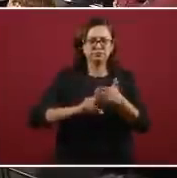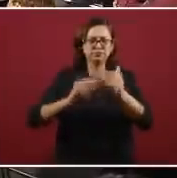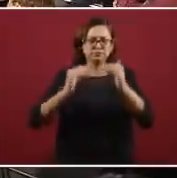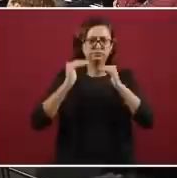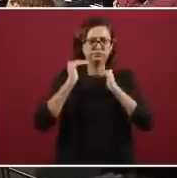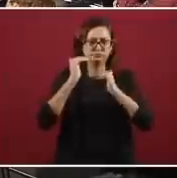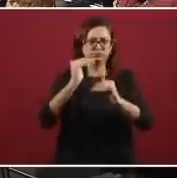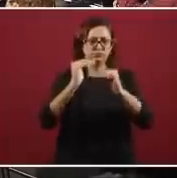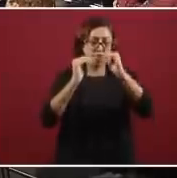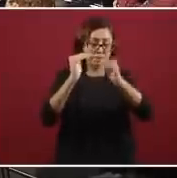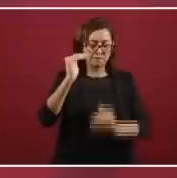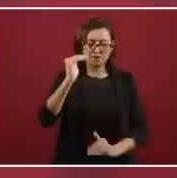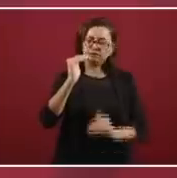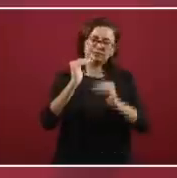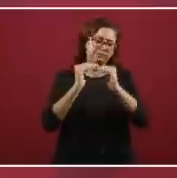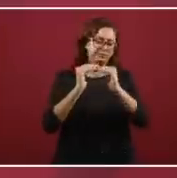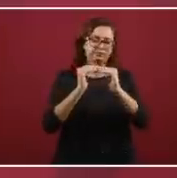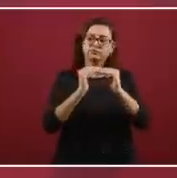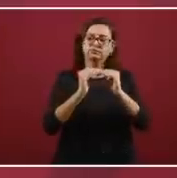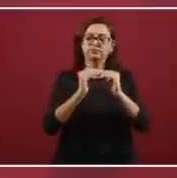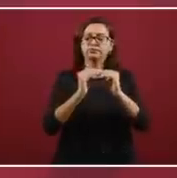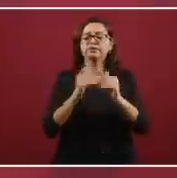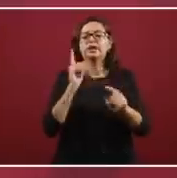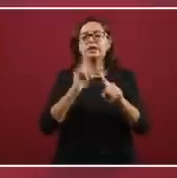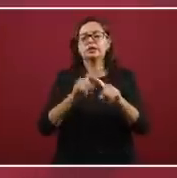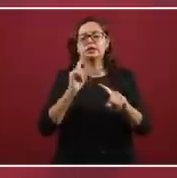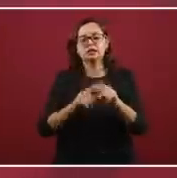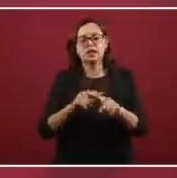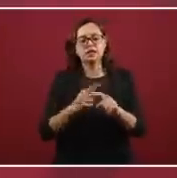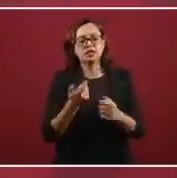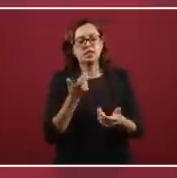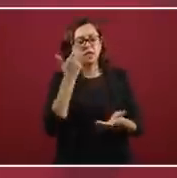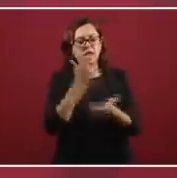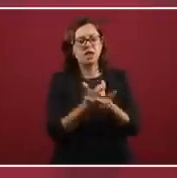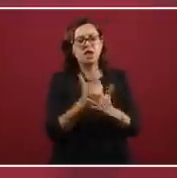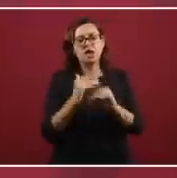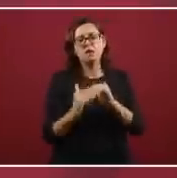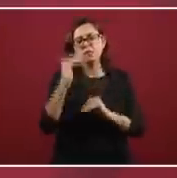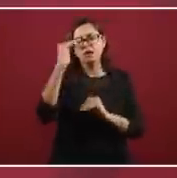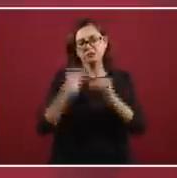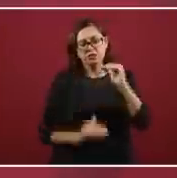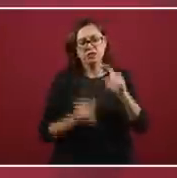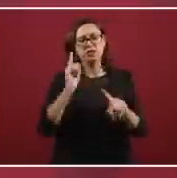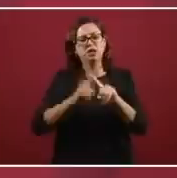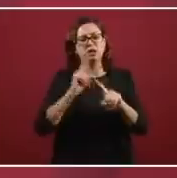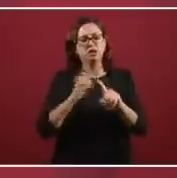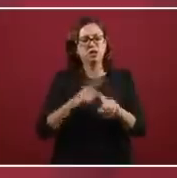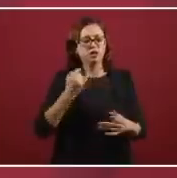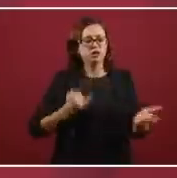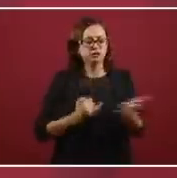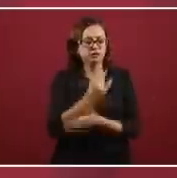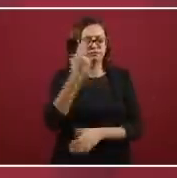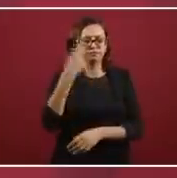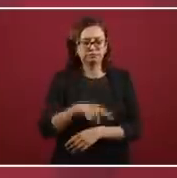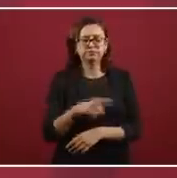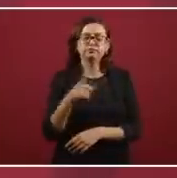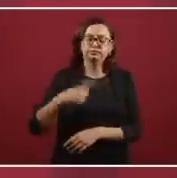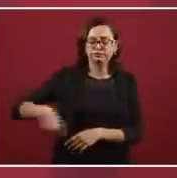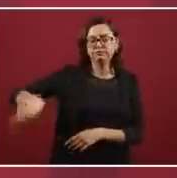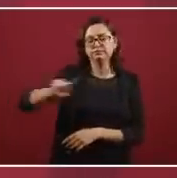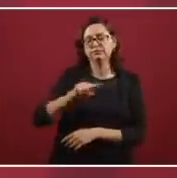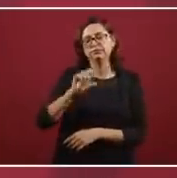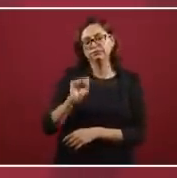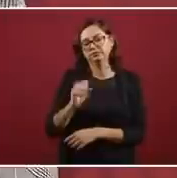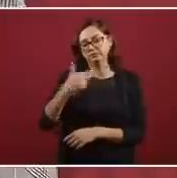precios estimados. Los precios estimados los fija la Secretaría de Hacienda y no es otra cosa sino decir, si yo quiero importar un micrófono,